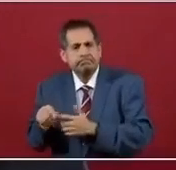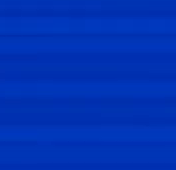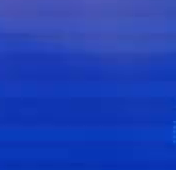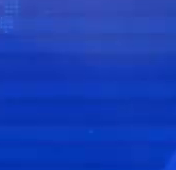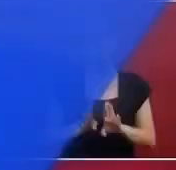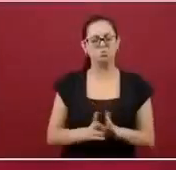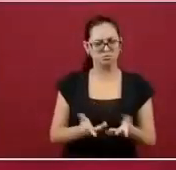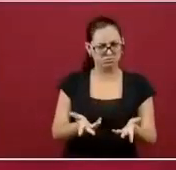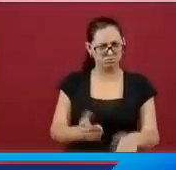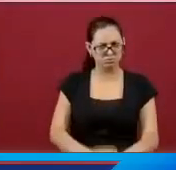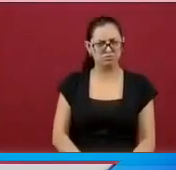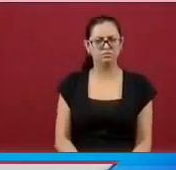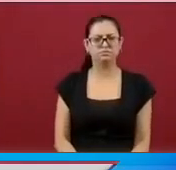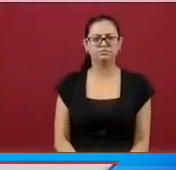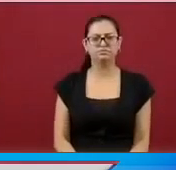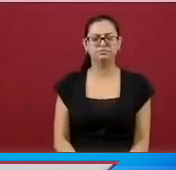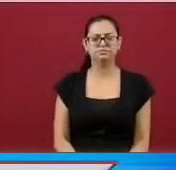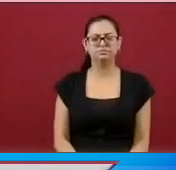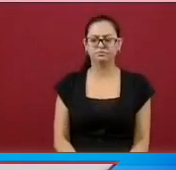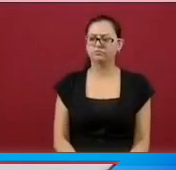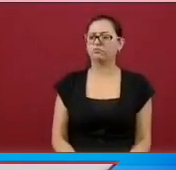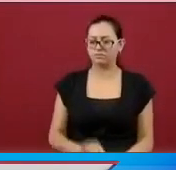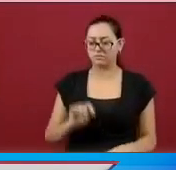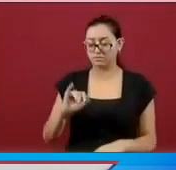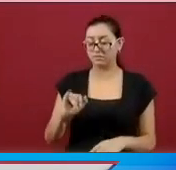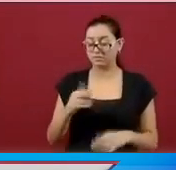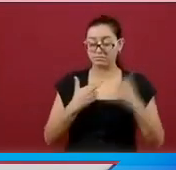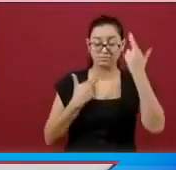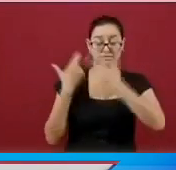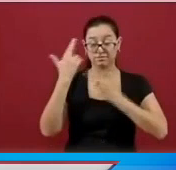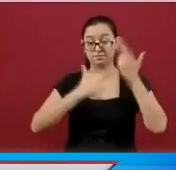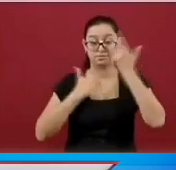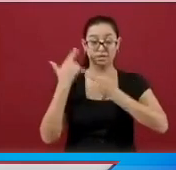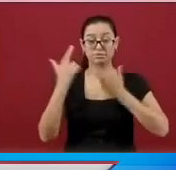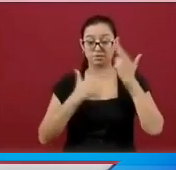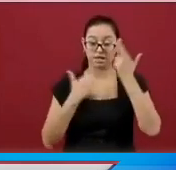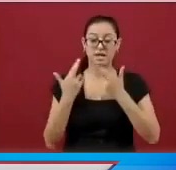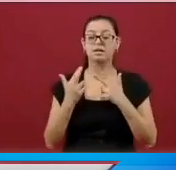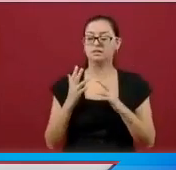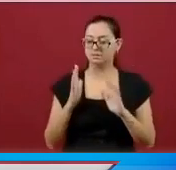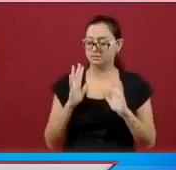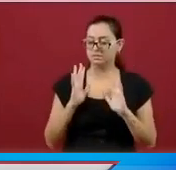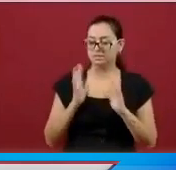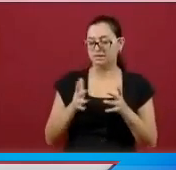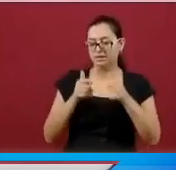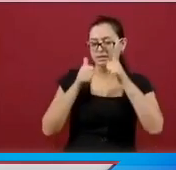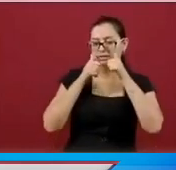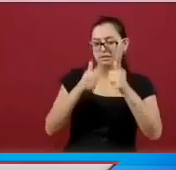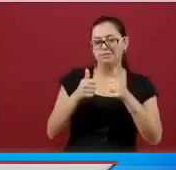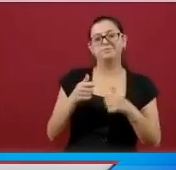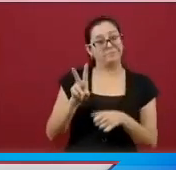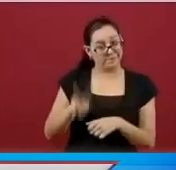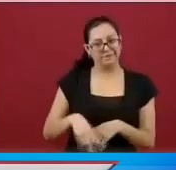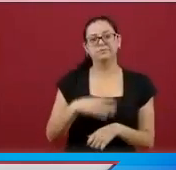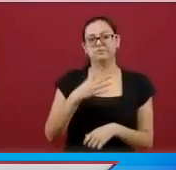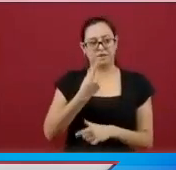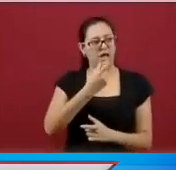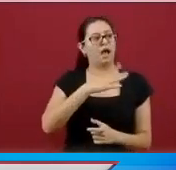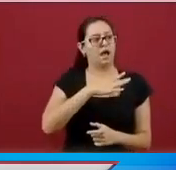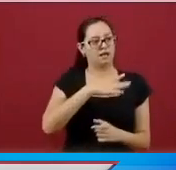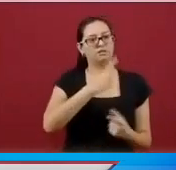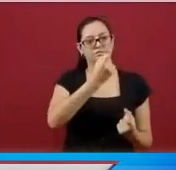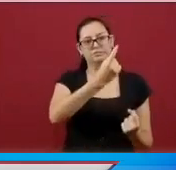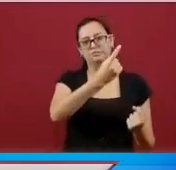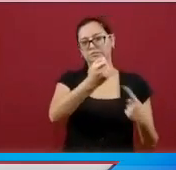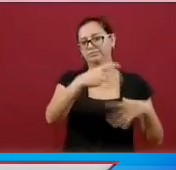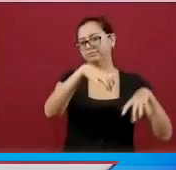México. Toma de casetas. En efecto, hay casetas que están tomadas. Se están